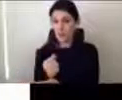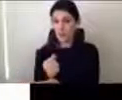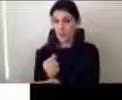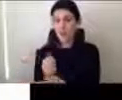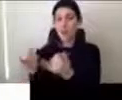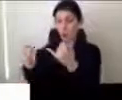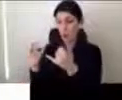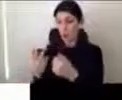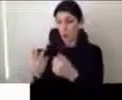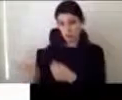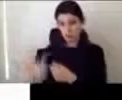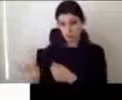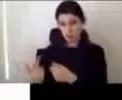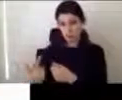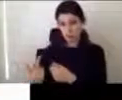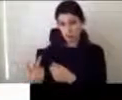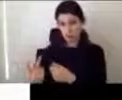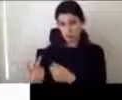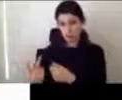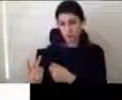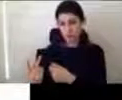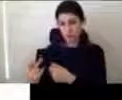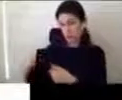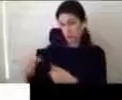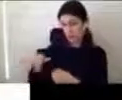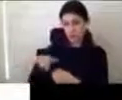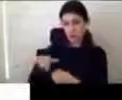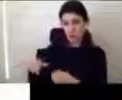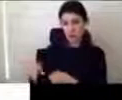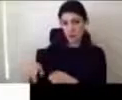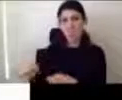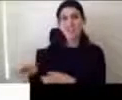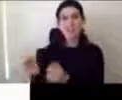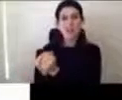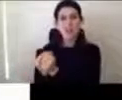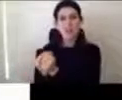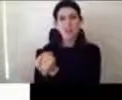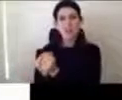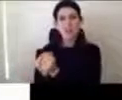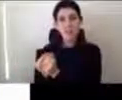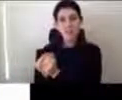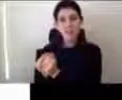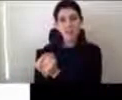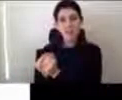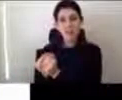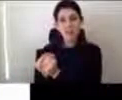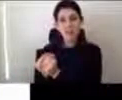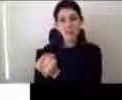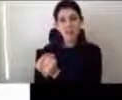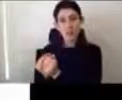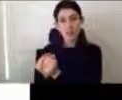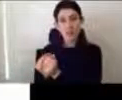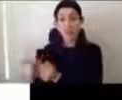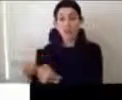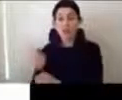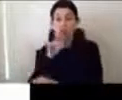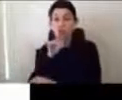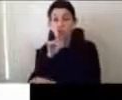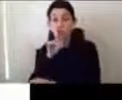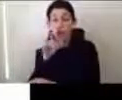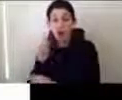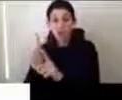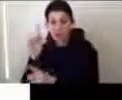pares, que aquellos niños, aquellos compañeros que tienen alguna dificultad, a veces